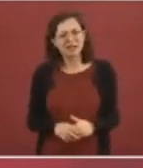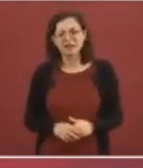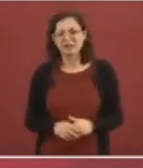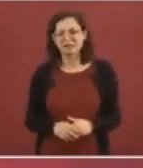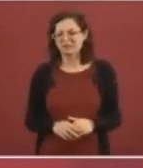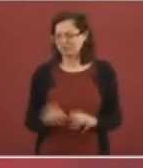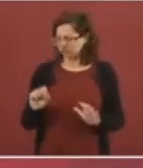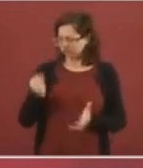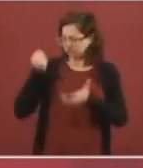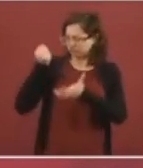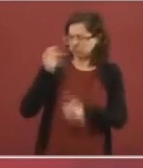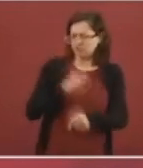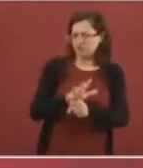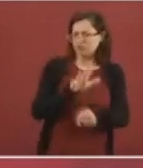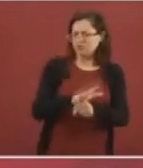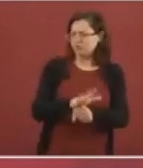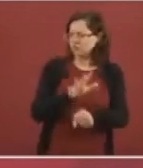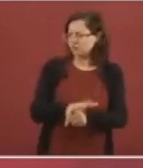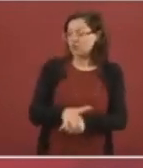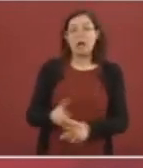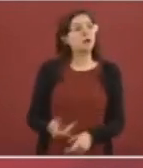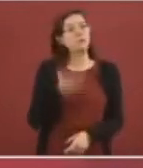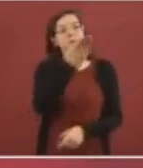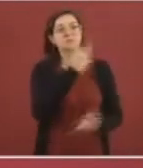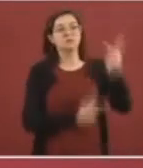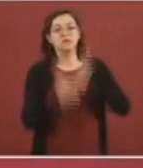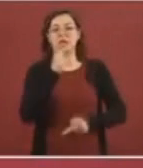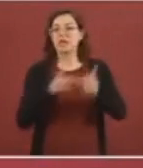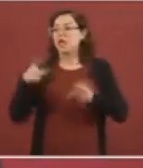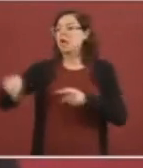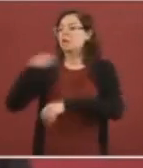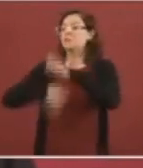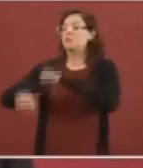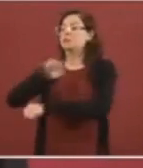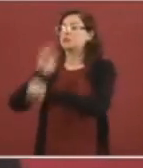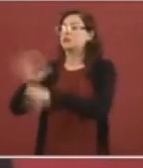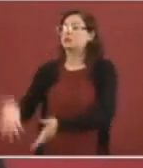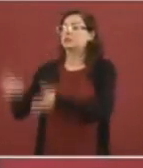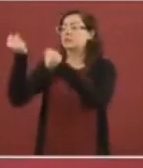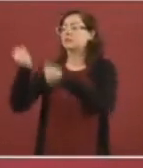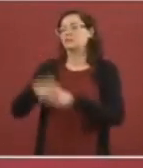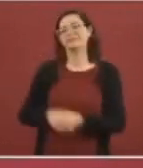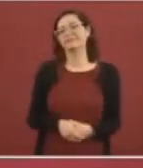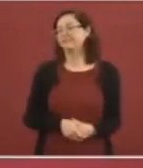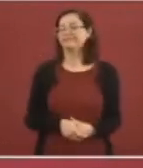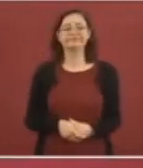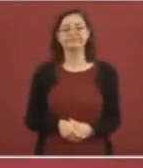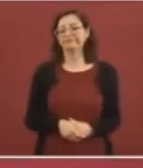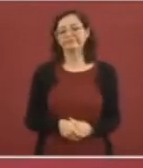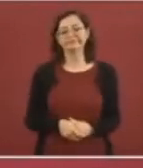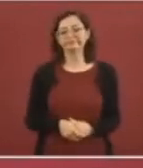más recursos? Para rescates. Y yo creo que vamos a tener fondos